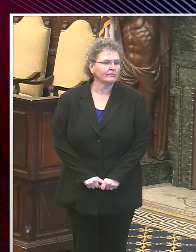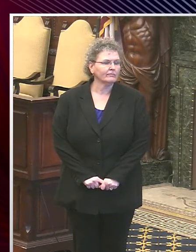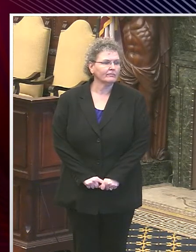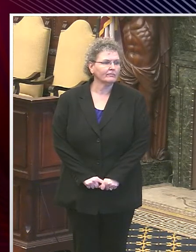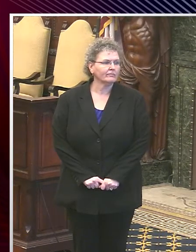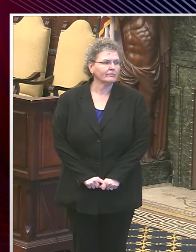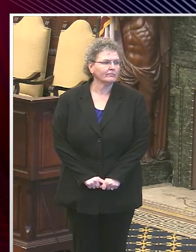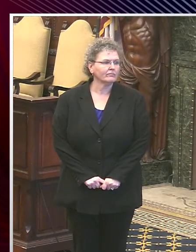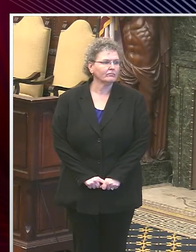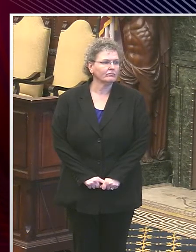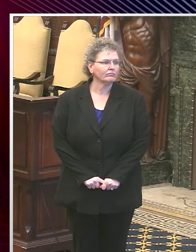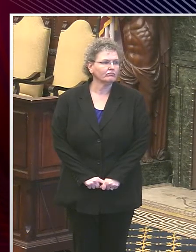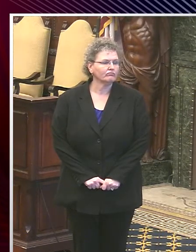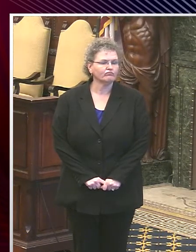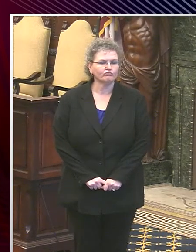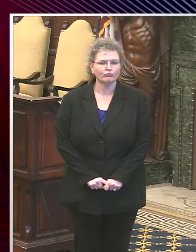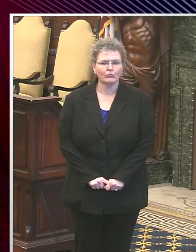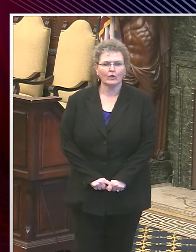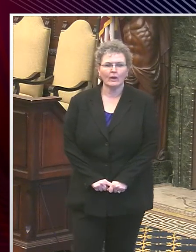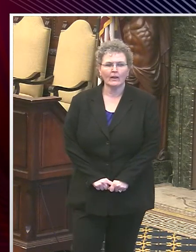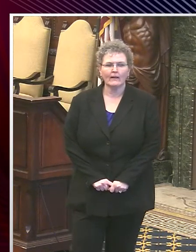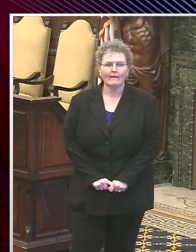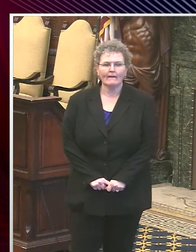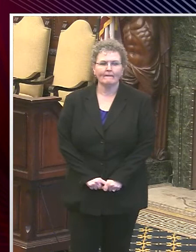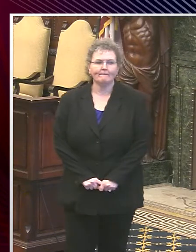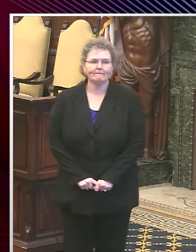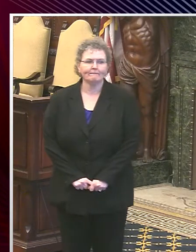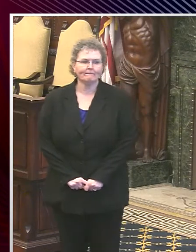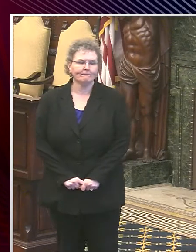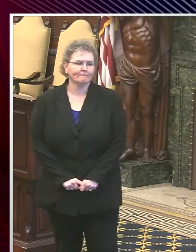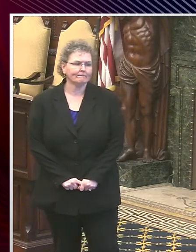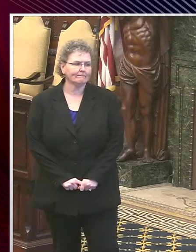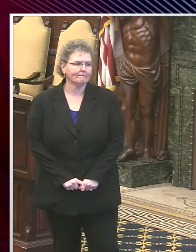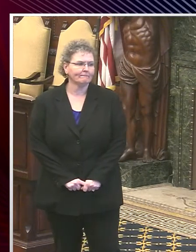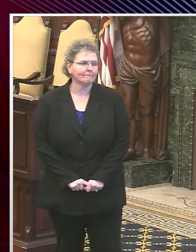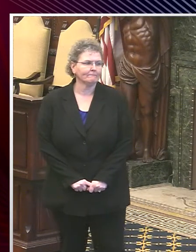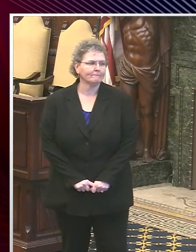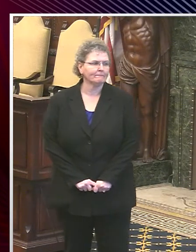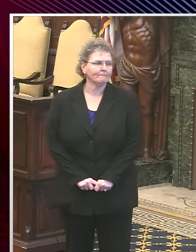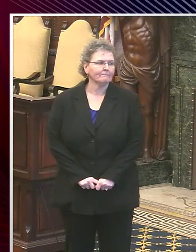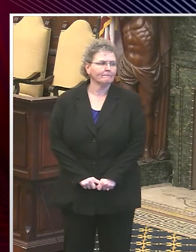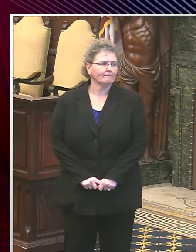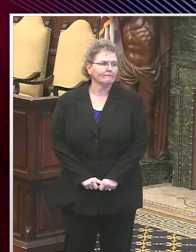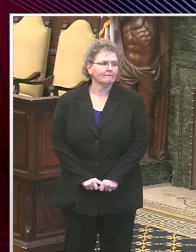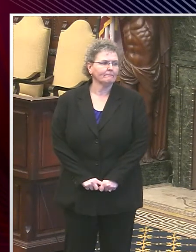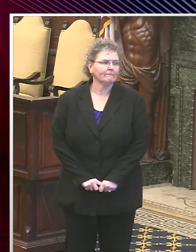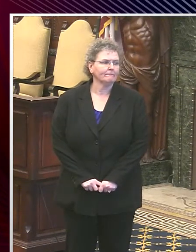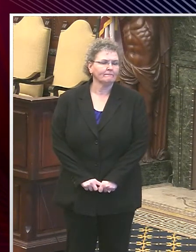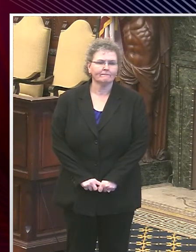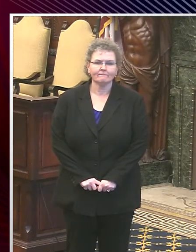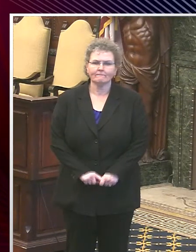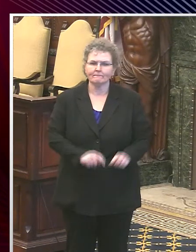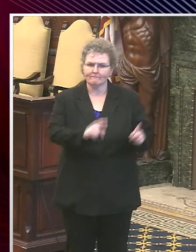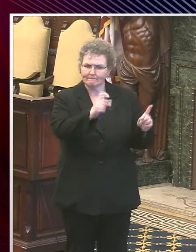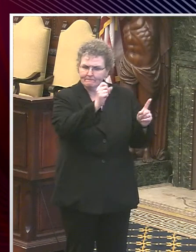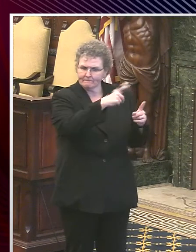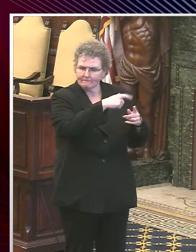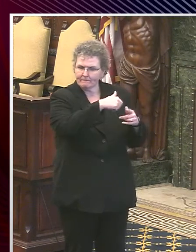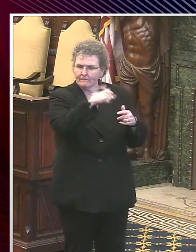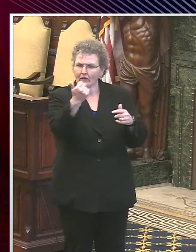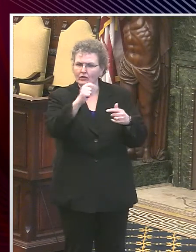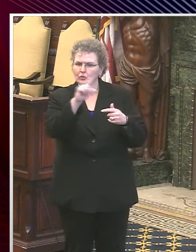que no va a haber ninguna actividad de ICE en conexión con el proceso de vacunación en el centro de convenciones. Gracias.